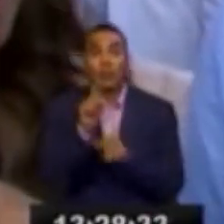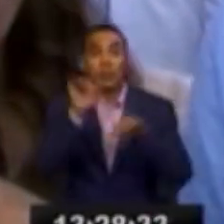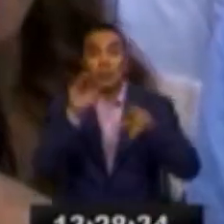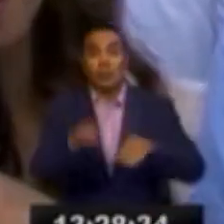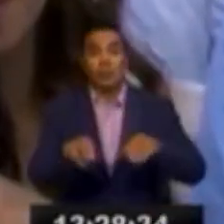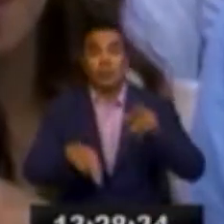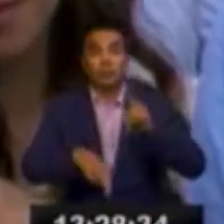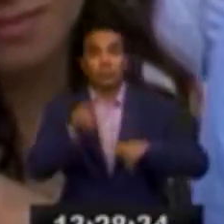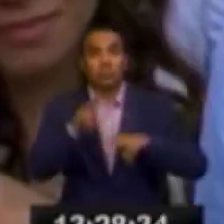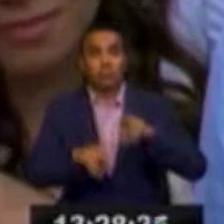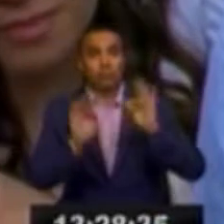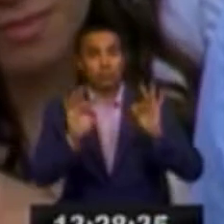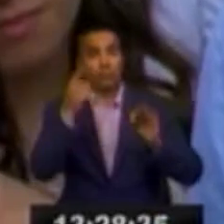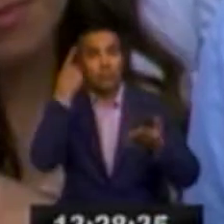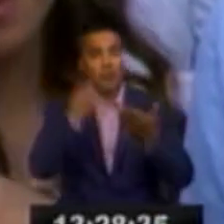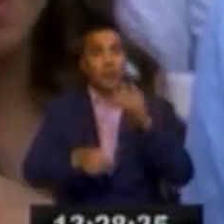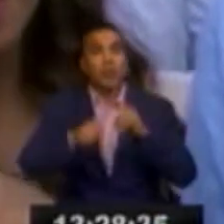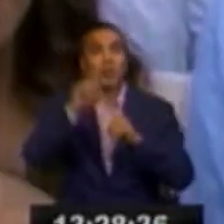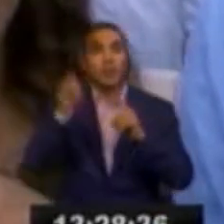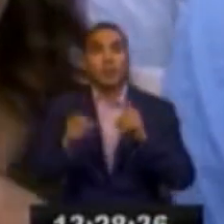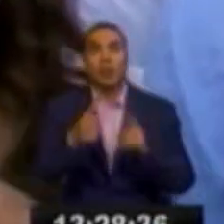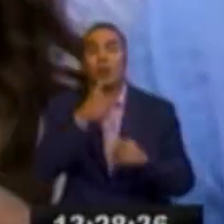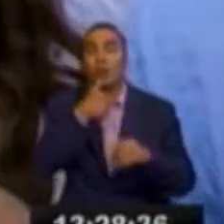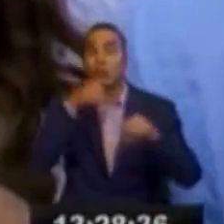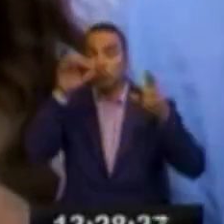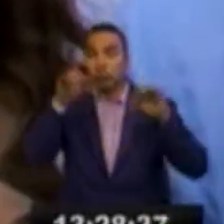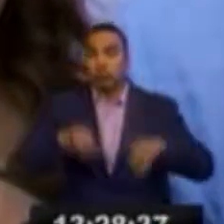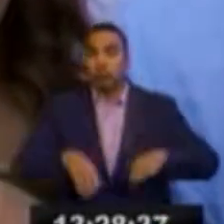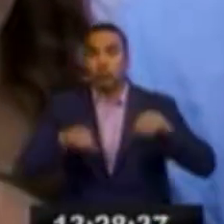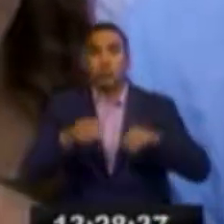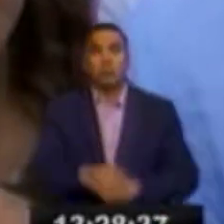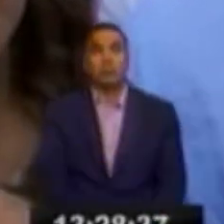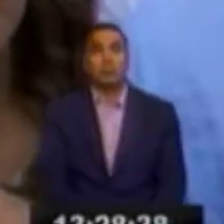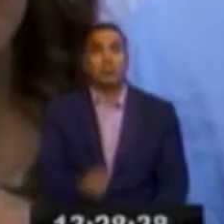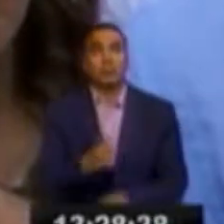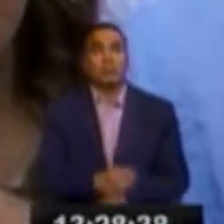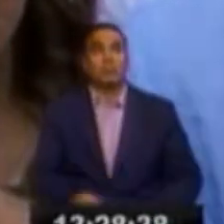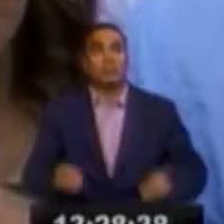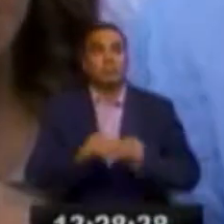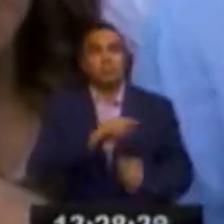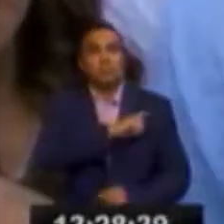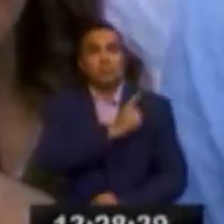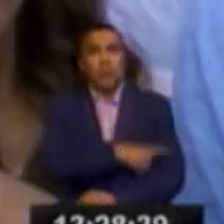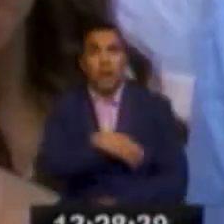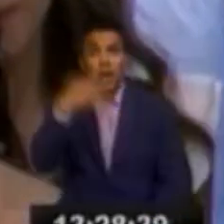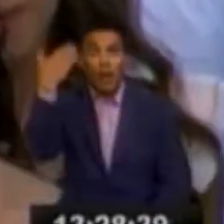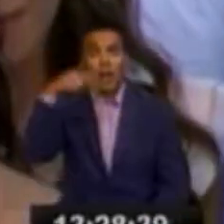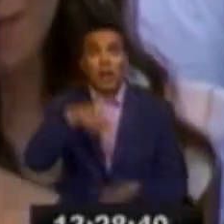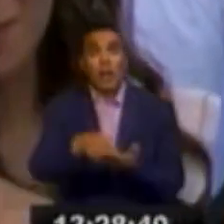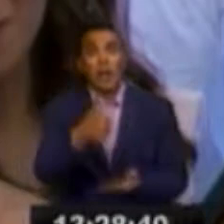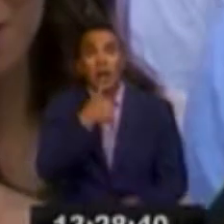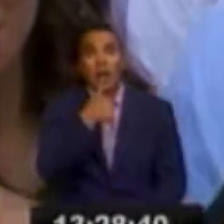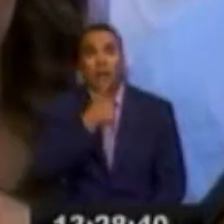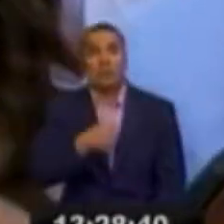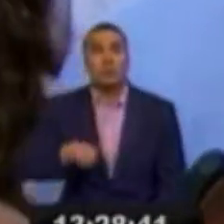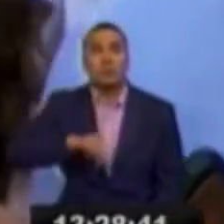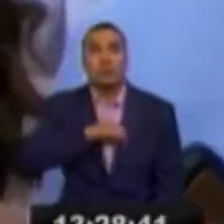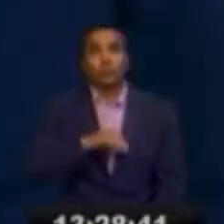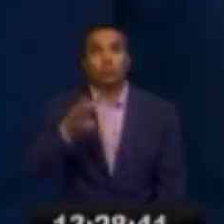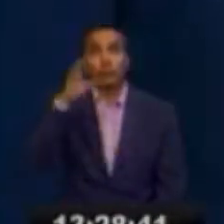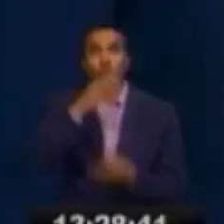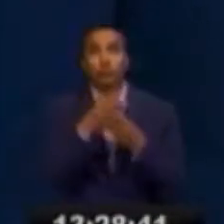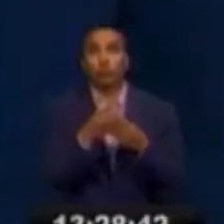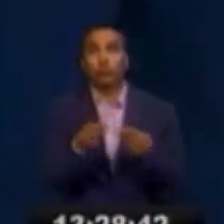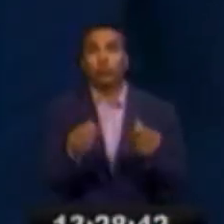de la Reconstrucción para el sistema de aguas lluvias. Con eso, más el esfuerzo que va a hacer la alcaldía en agua potable, estaríamos dando una solución integral.